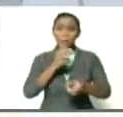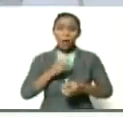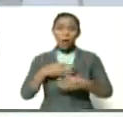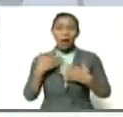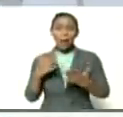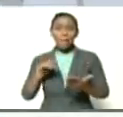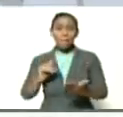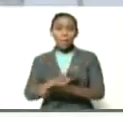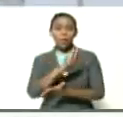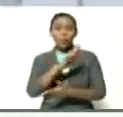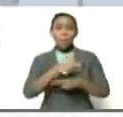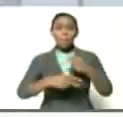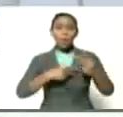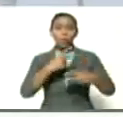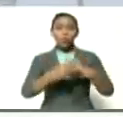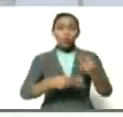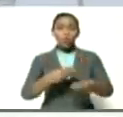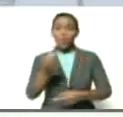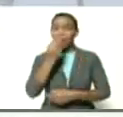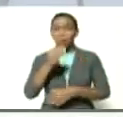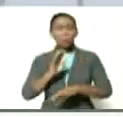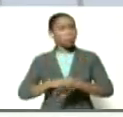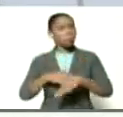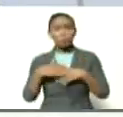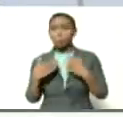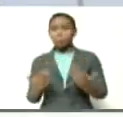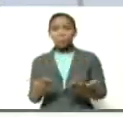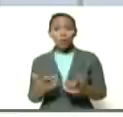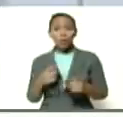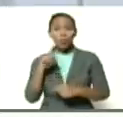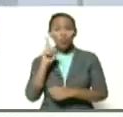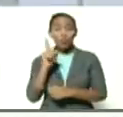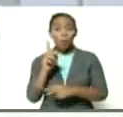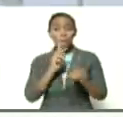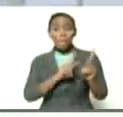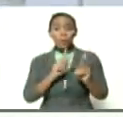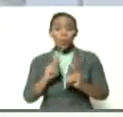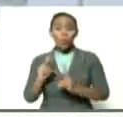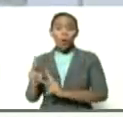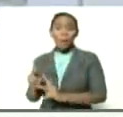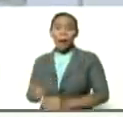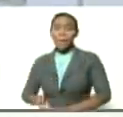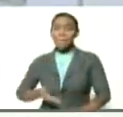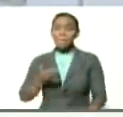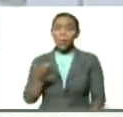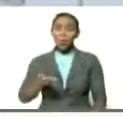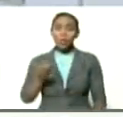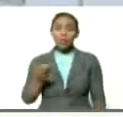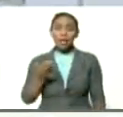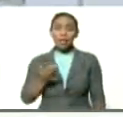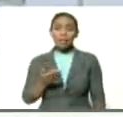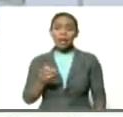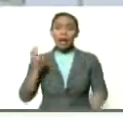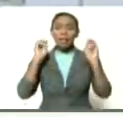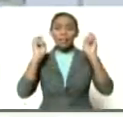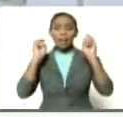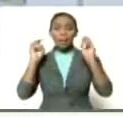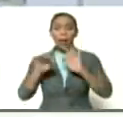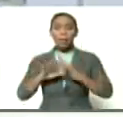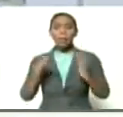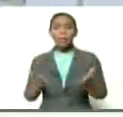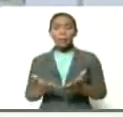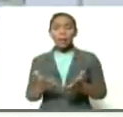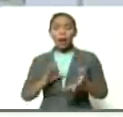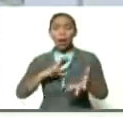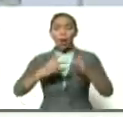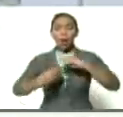para impulsar la producción de alimentos. ¿Por qué? Porque uno de los programas esenciales en el marco de la pandemia es los